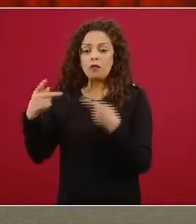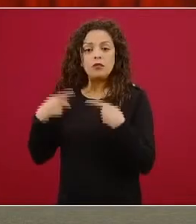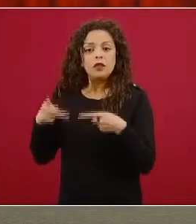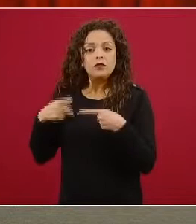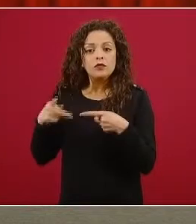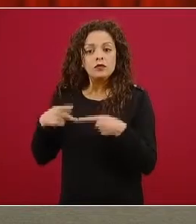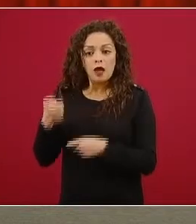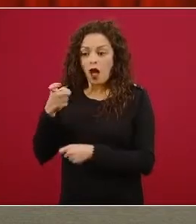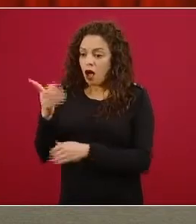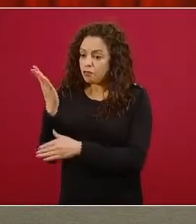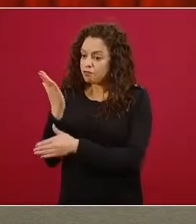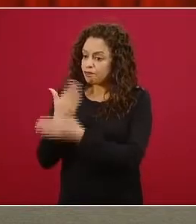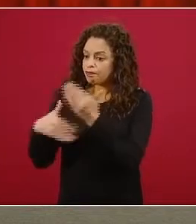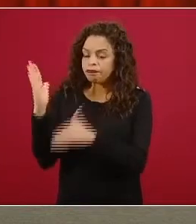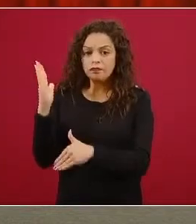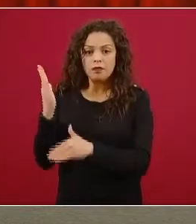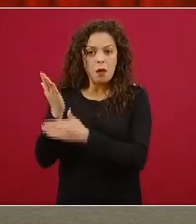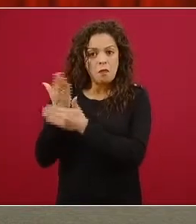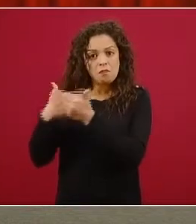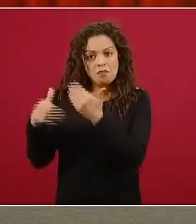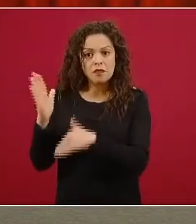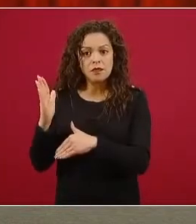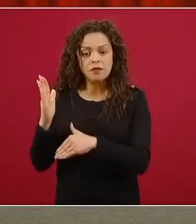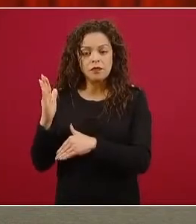proliferaron iniciativas